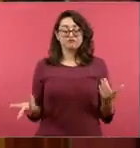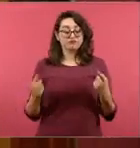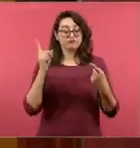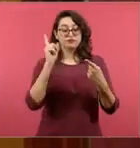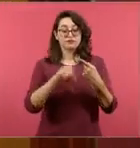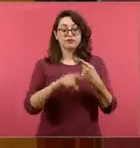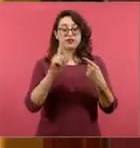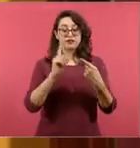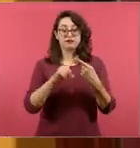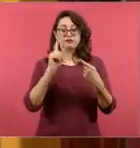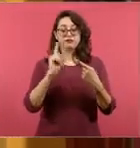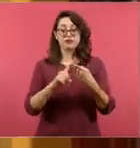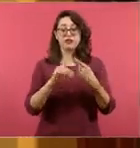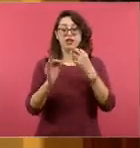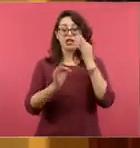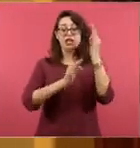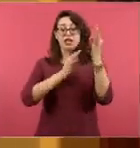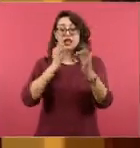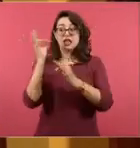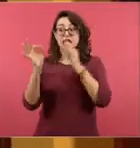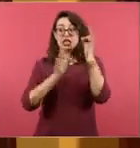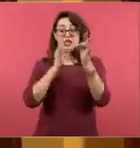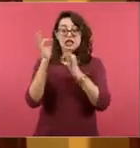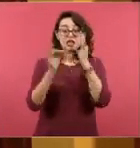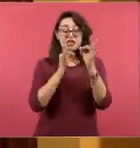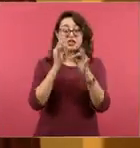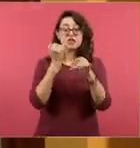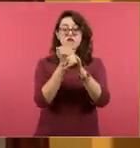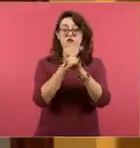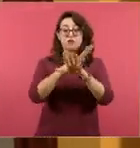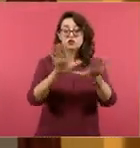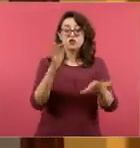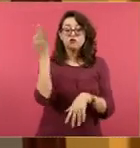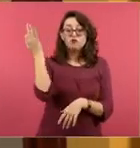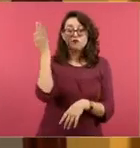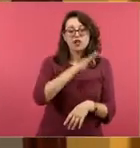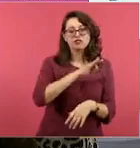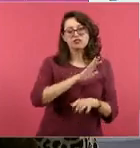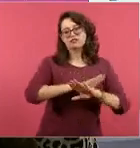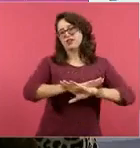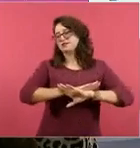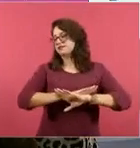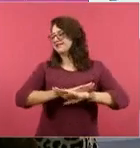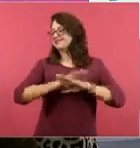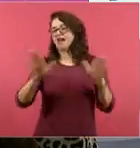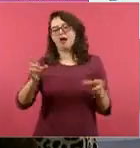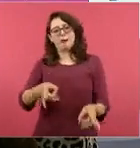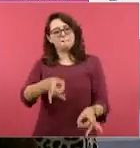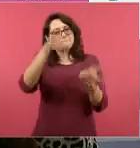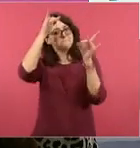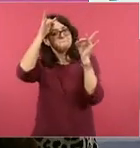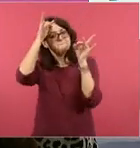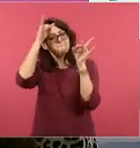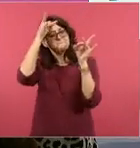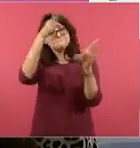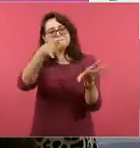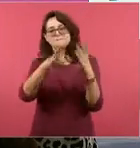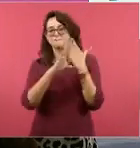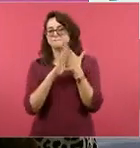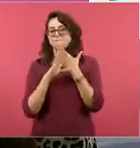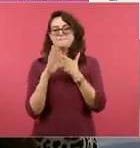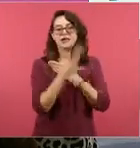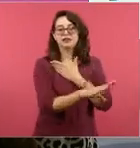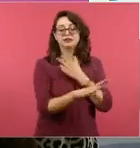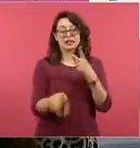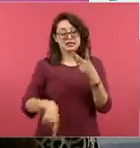y la infoxicación. Todos estamos ya interconectados, ¿no? A cada rato nos